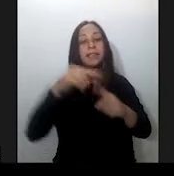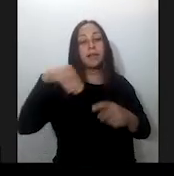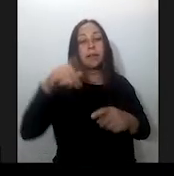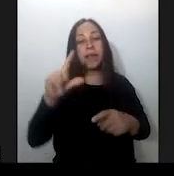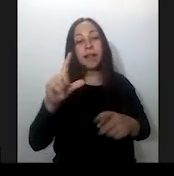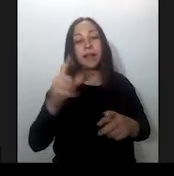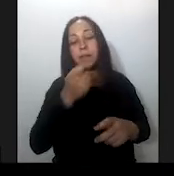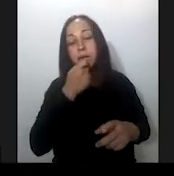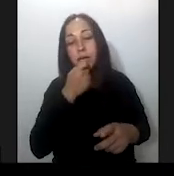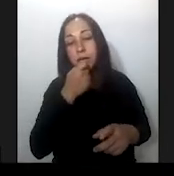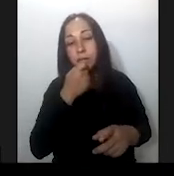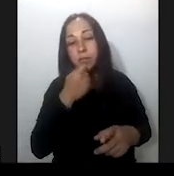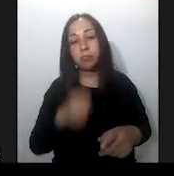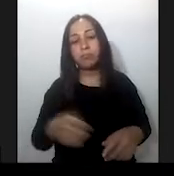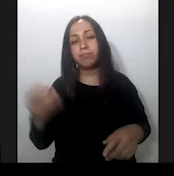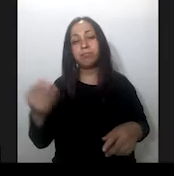dejar estándar.